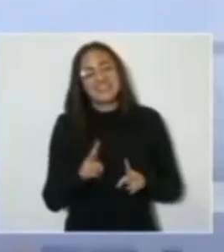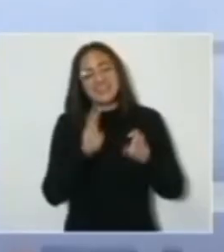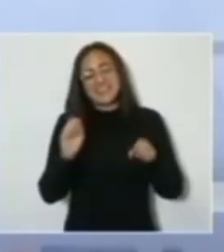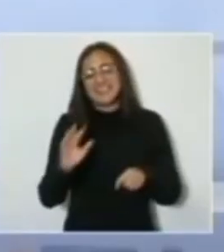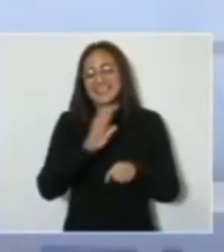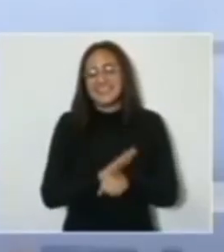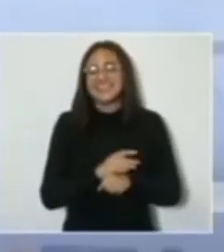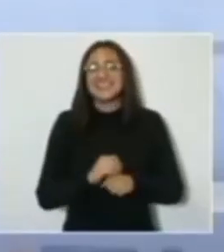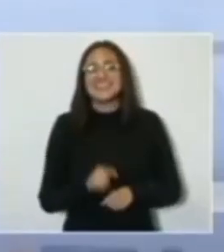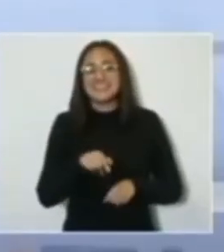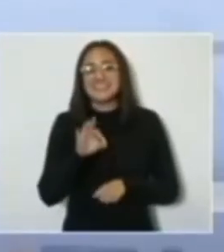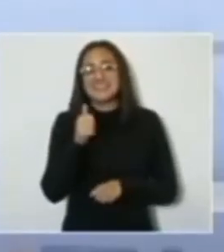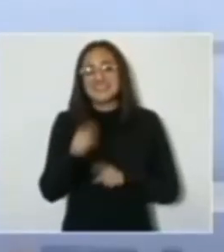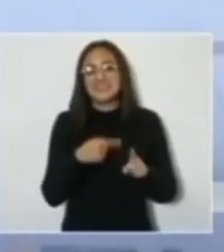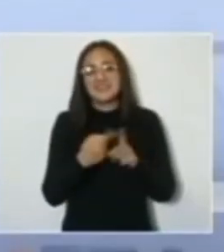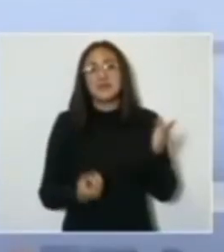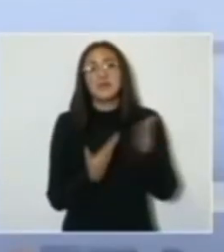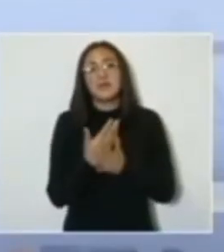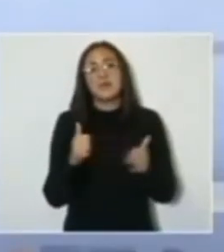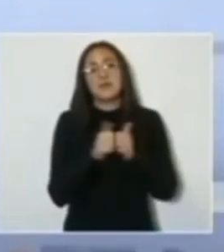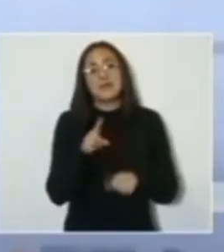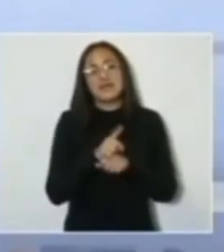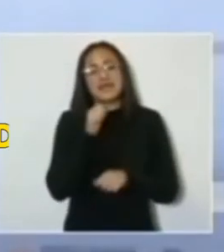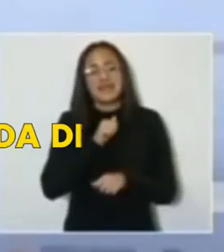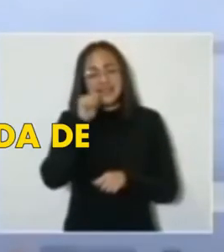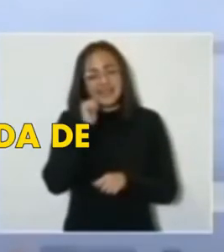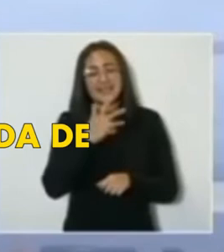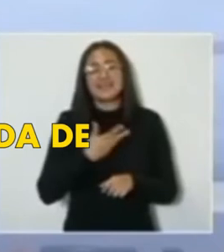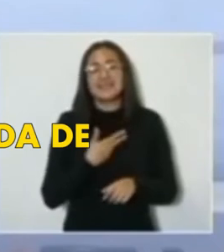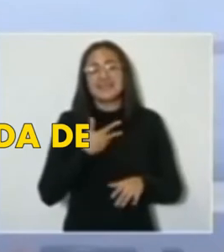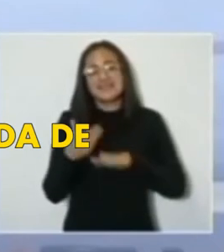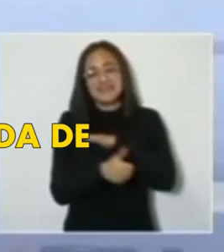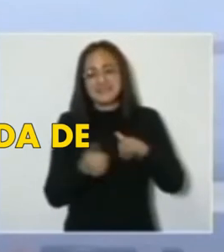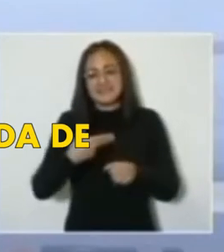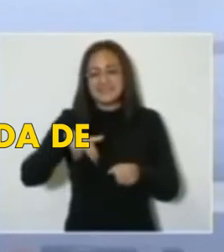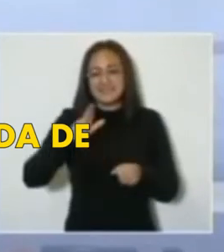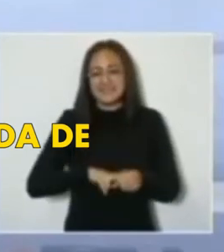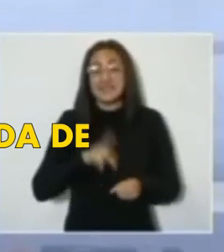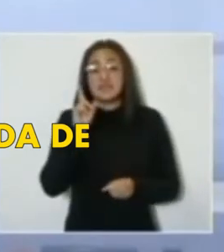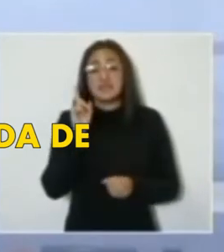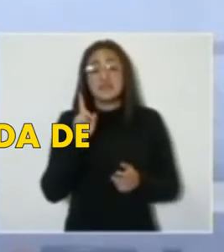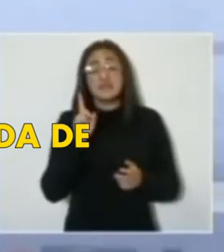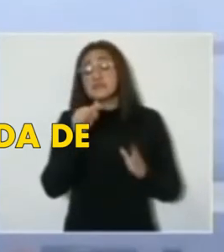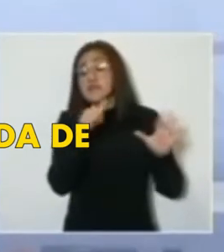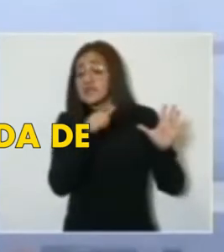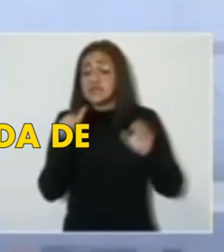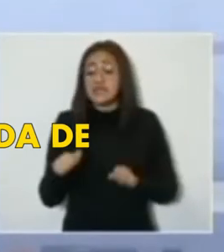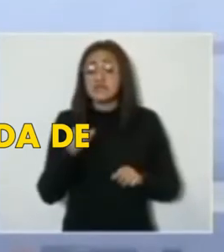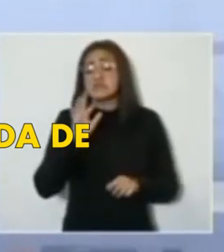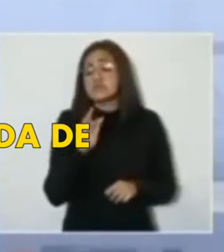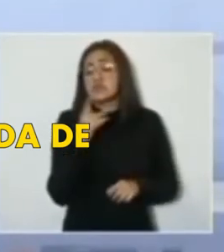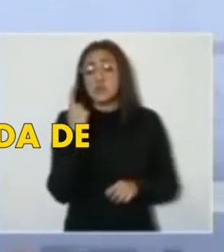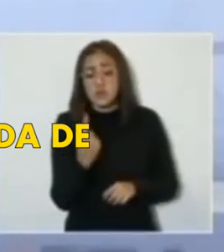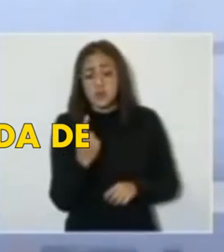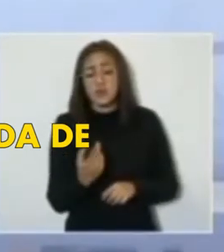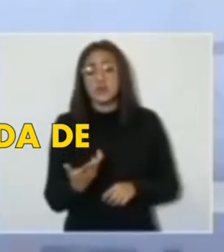La Secretaría de Salud Estatal informó que a partir del lunes 12 al miércoles 14 de septiembre se mantendrá una jornada activa de vacunación anti-COVID